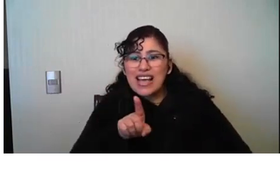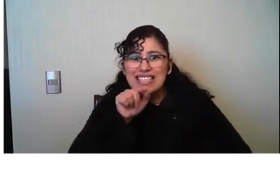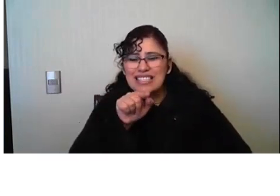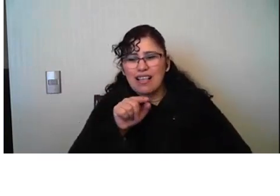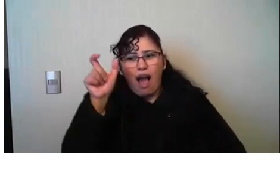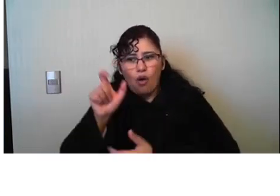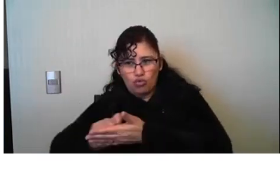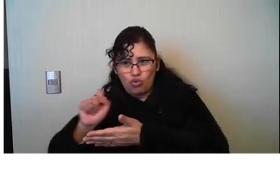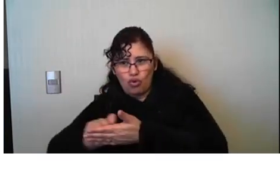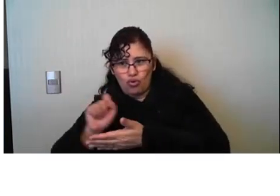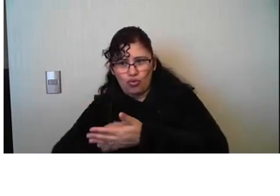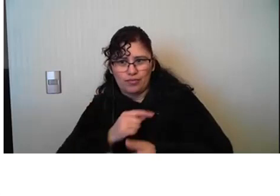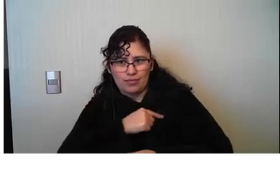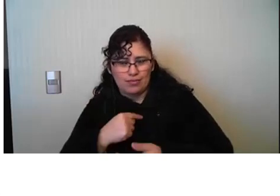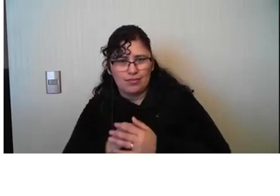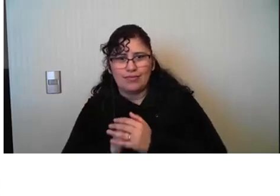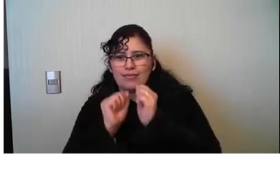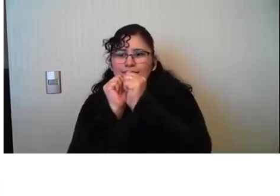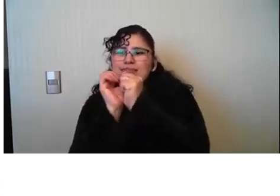Purves.